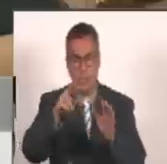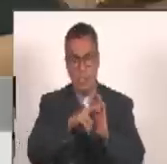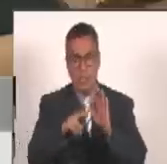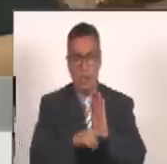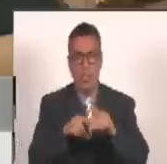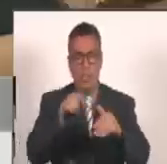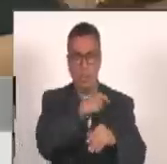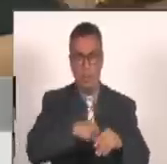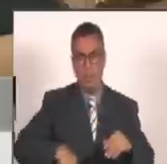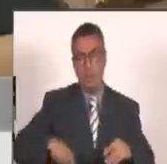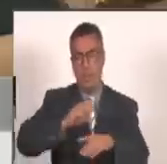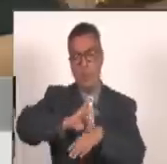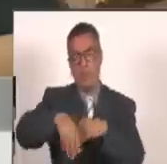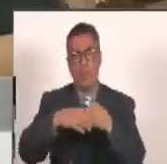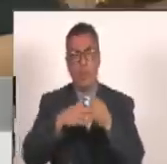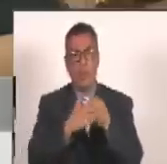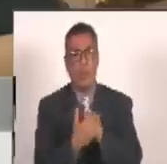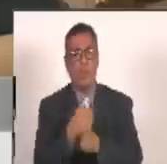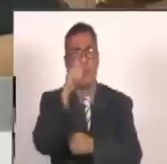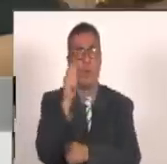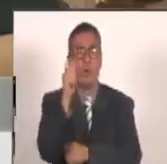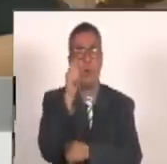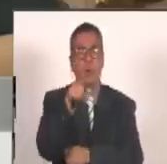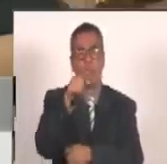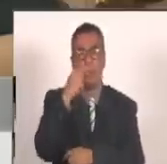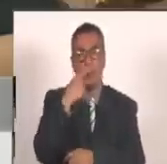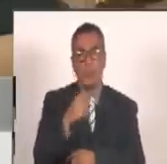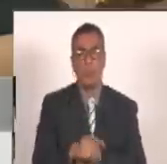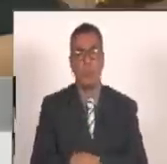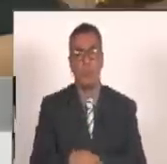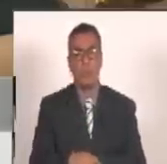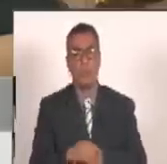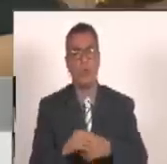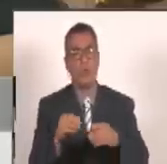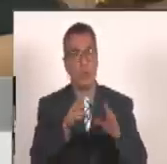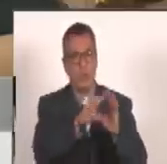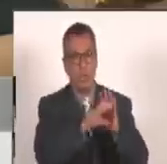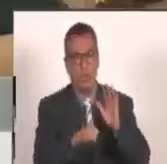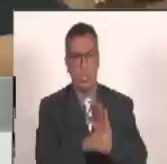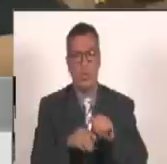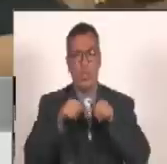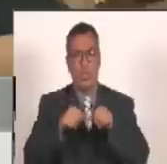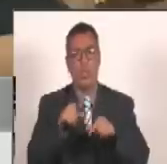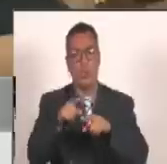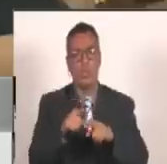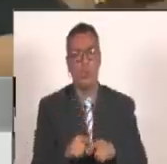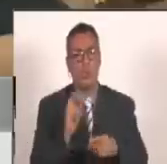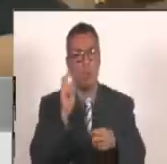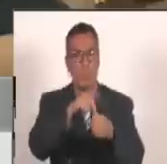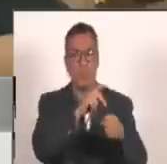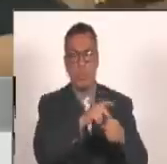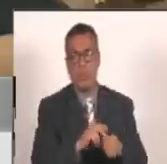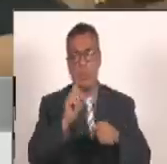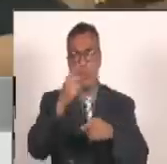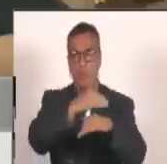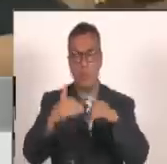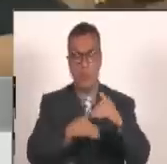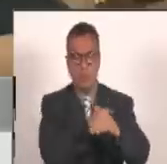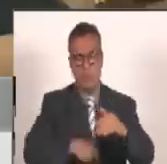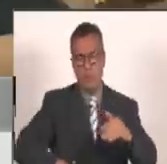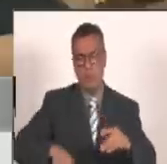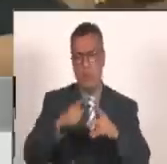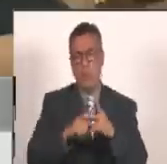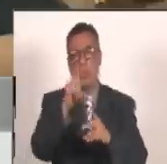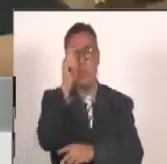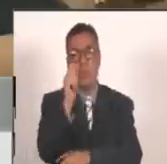reglamentario, el presidente de la Asamblea Nacional, diputado Jorge Rodríguez Gómez, reconstituyó la sesión permanente con la asistencia del primer vicepresidente,